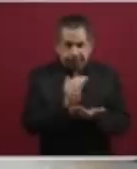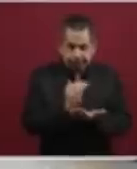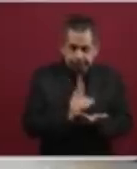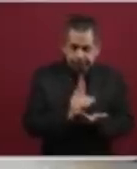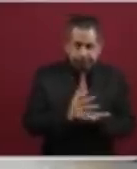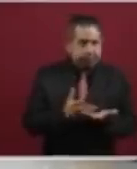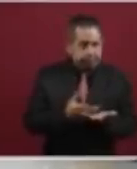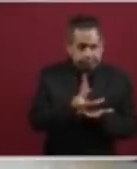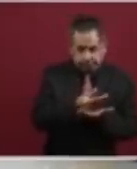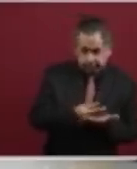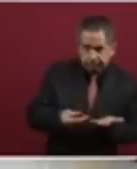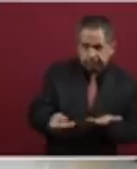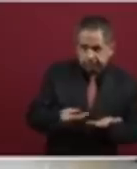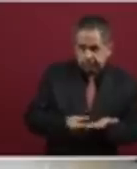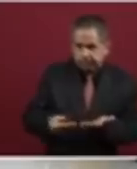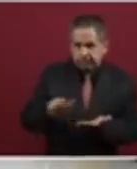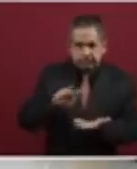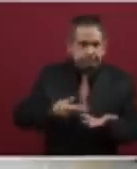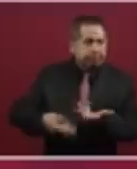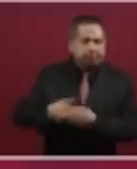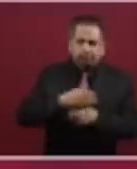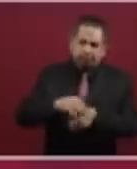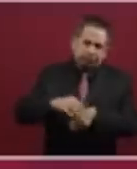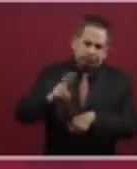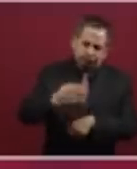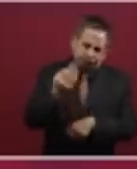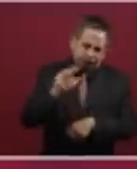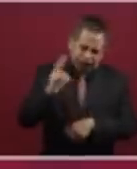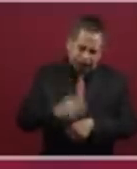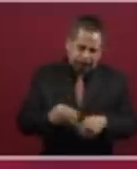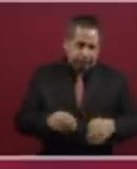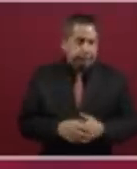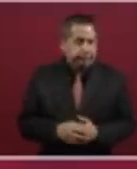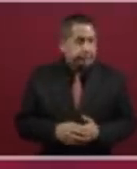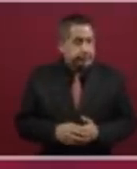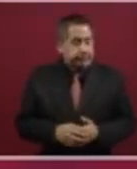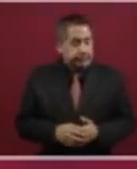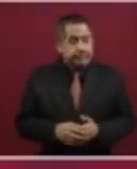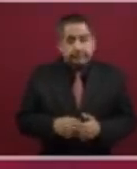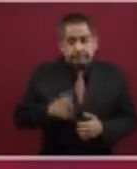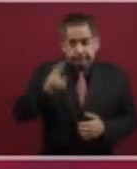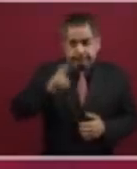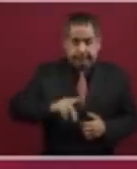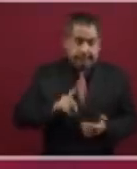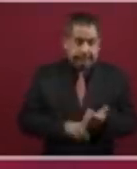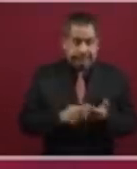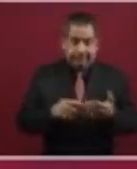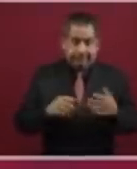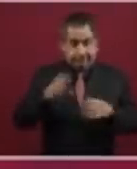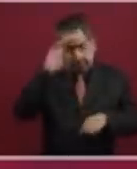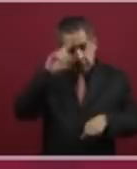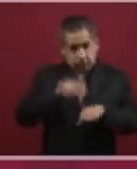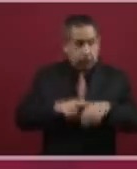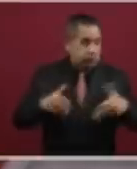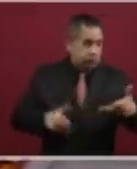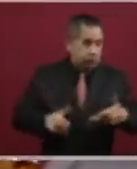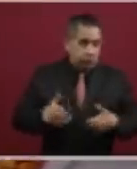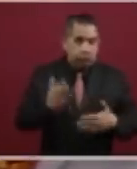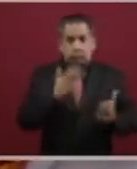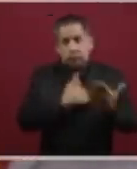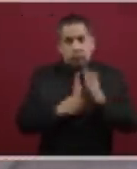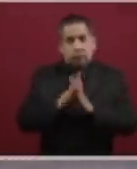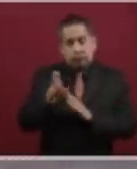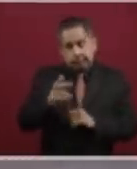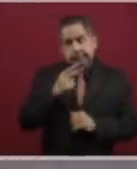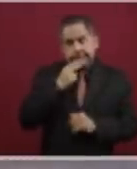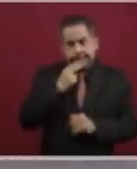que se destinen a la actividad sustantiva. Como bien dice, es uno de los elementos de desarrollo de economía, desde luego, del país,